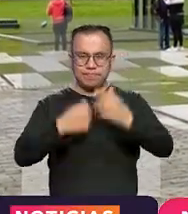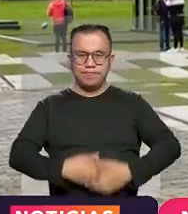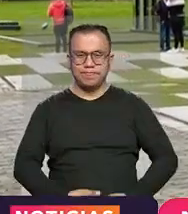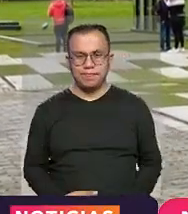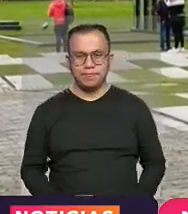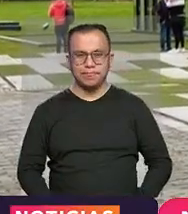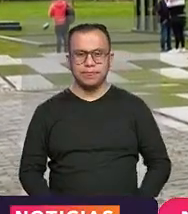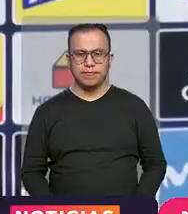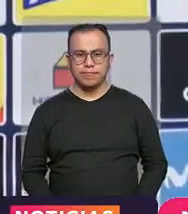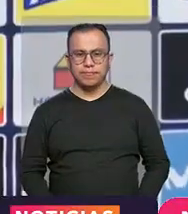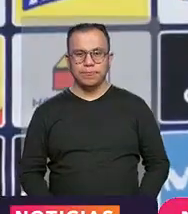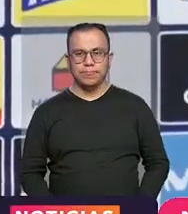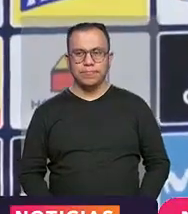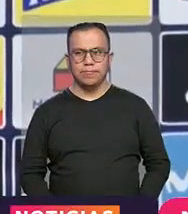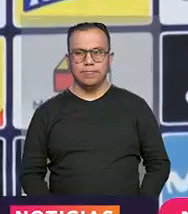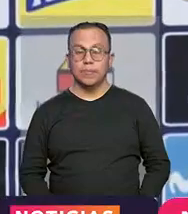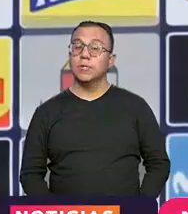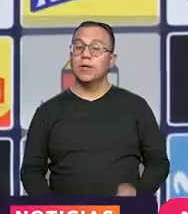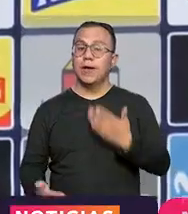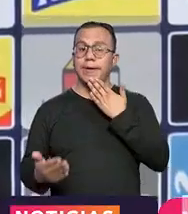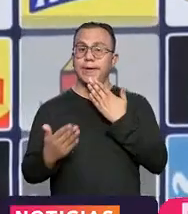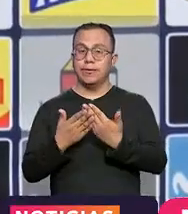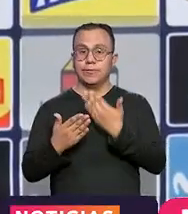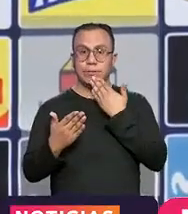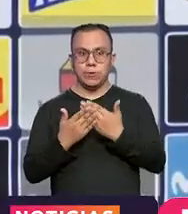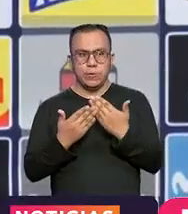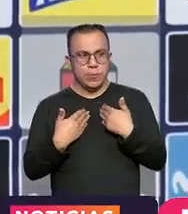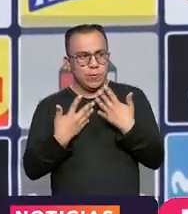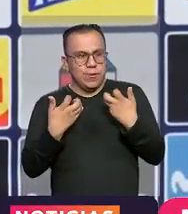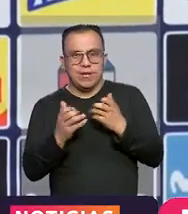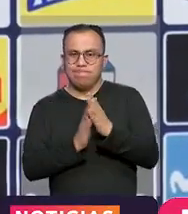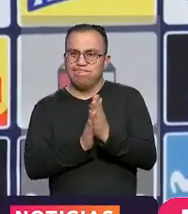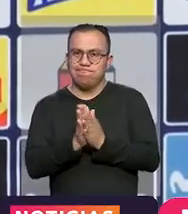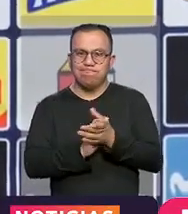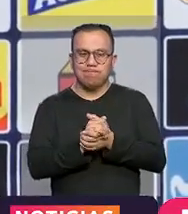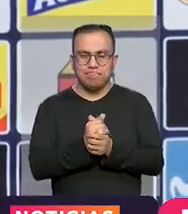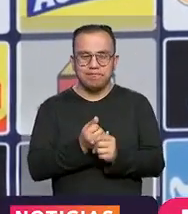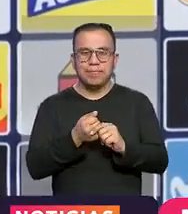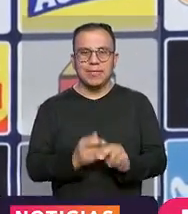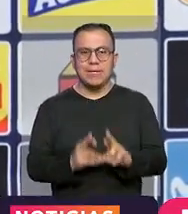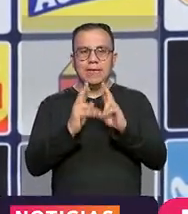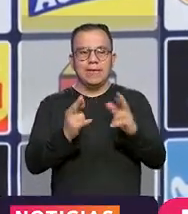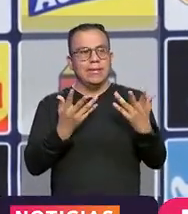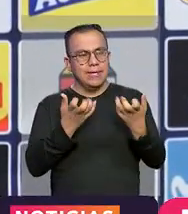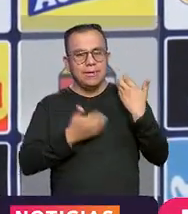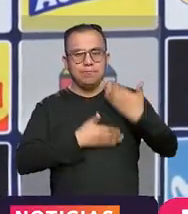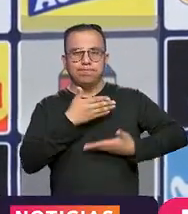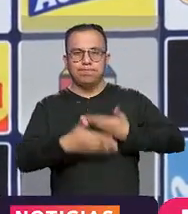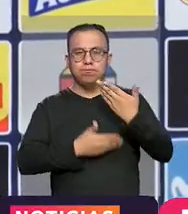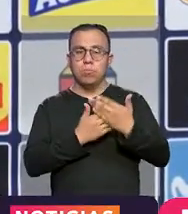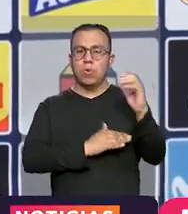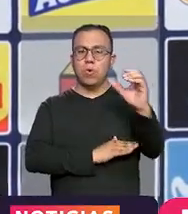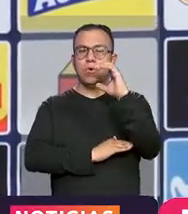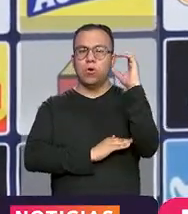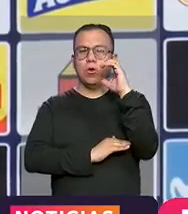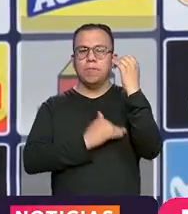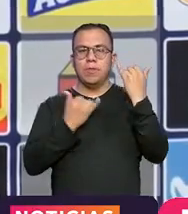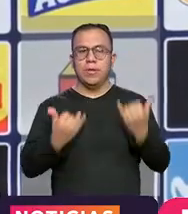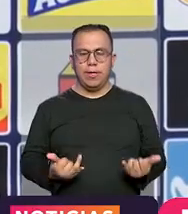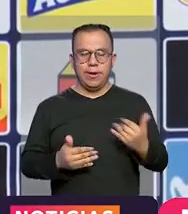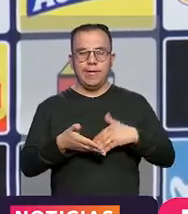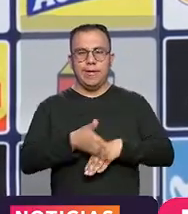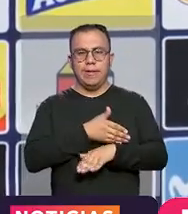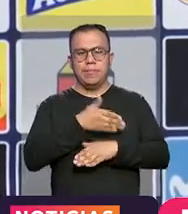Colombia. Agradecido, con mucha ilusión y con mucha esperanza de poner a Colombia, como dijo